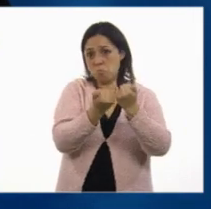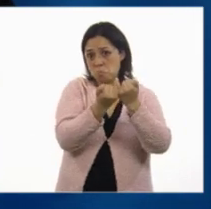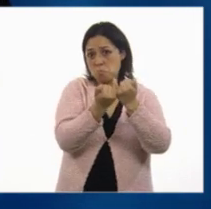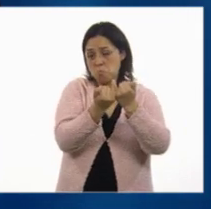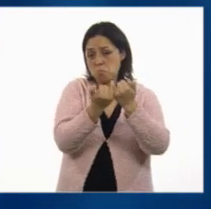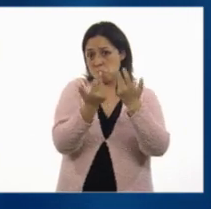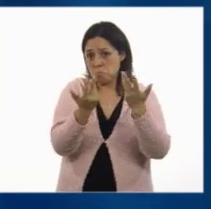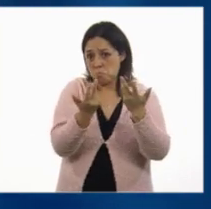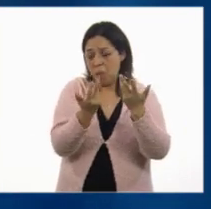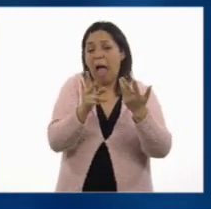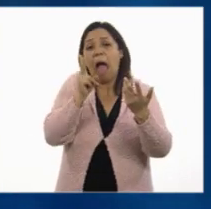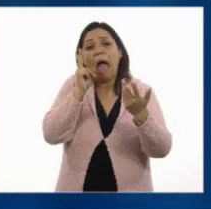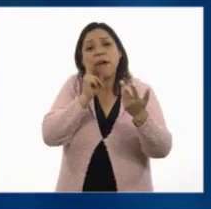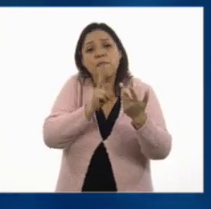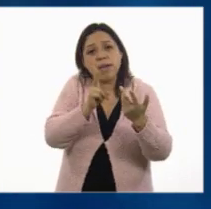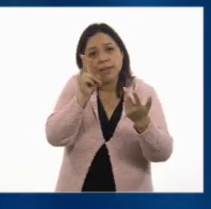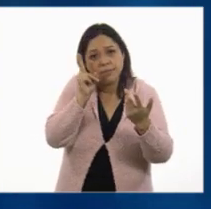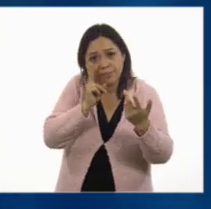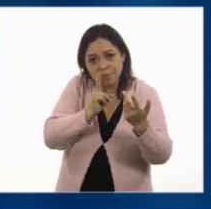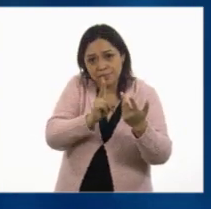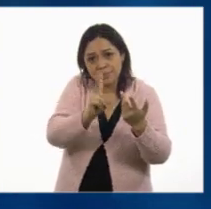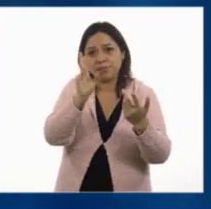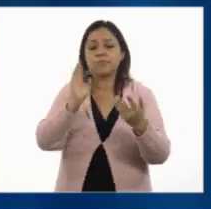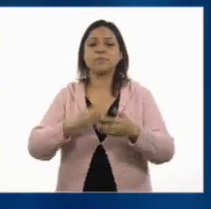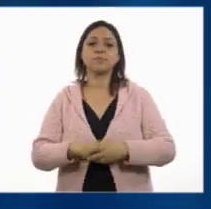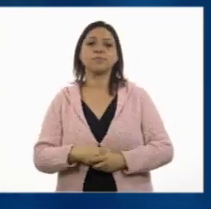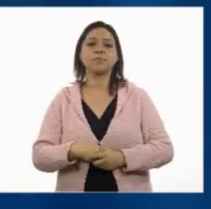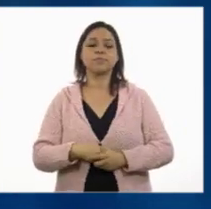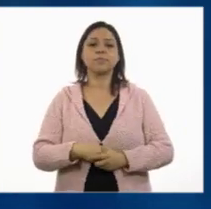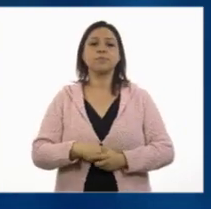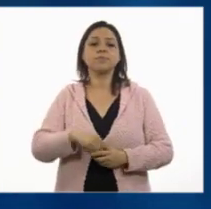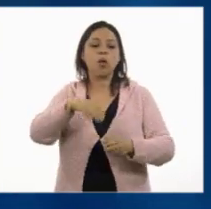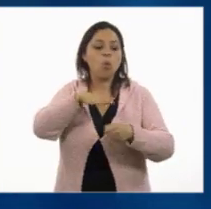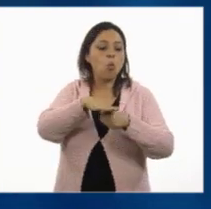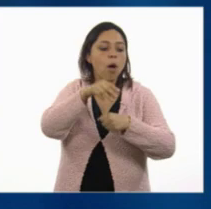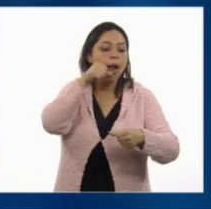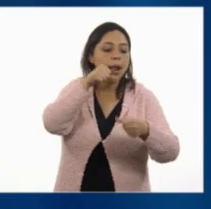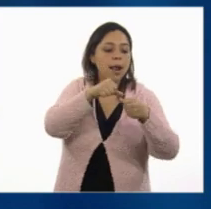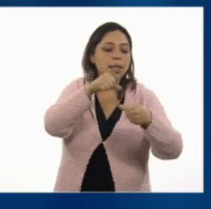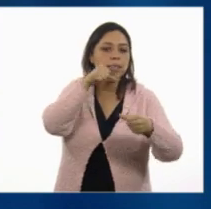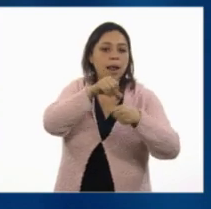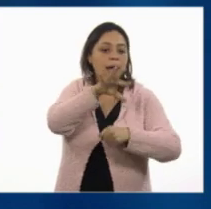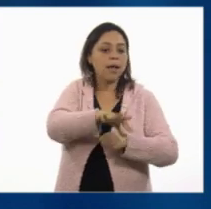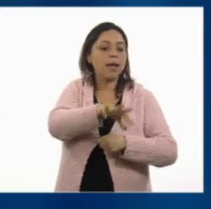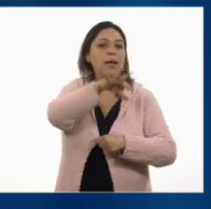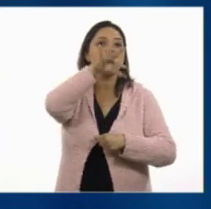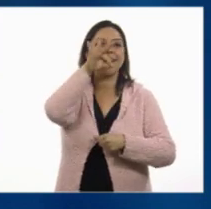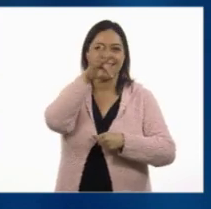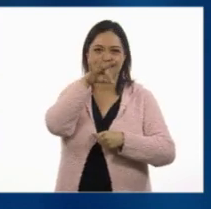lados. Vamos a buscar aquí qué número, más bien, qué letra tiene ese tipo de